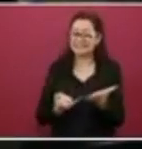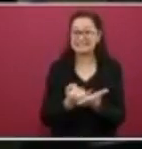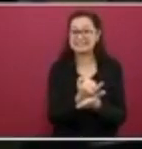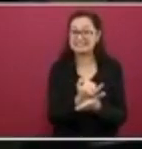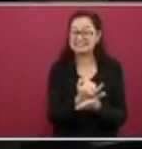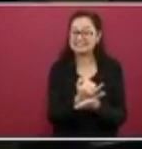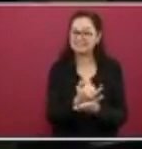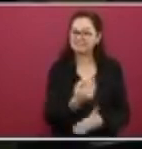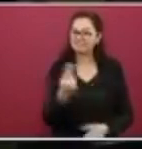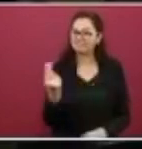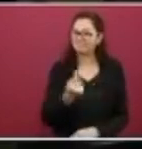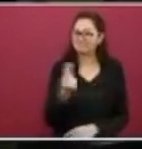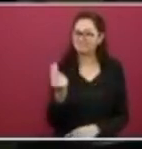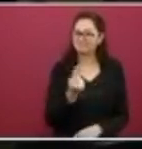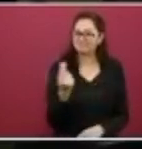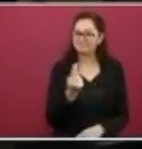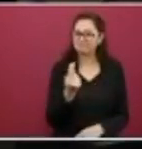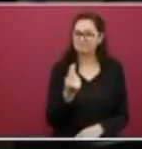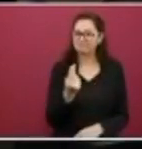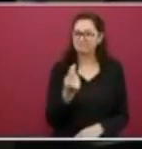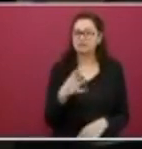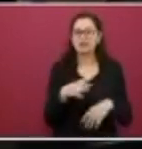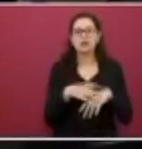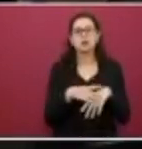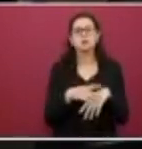Porque esta planta